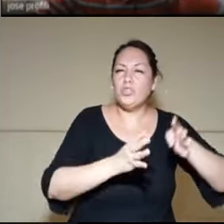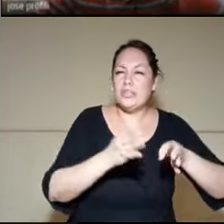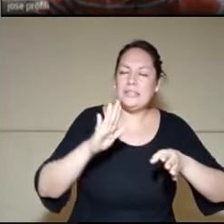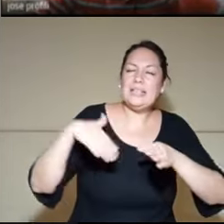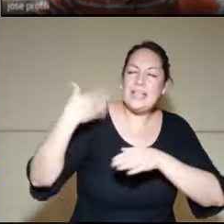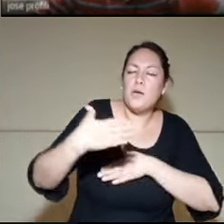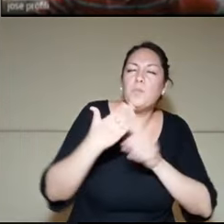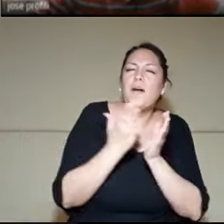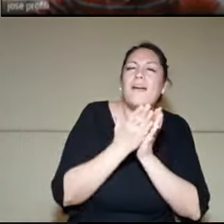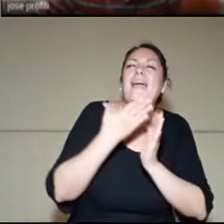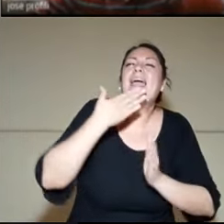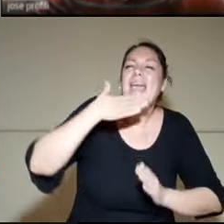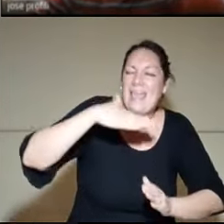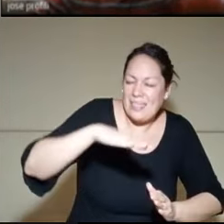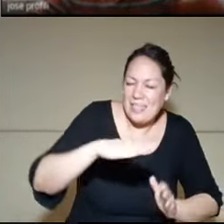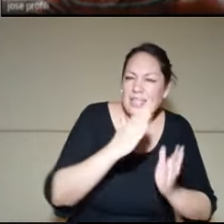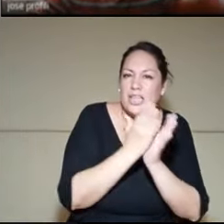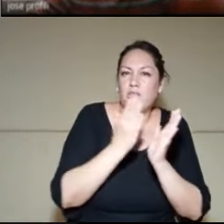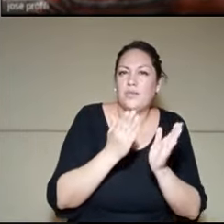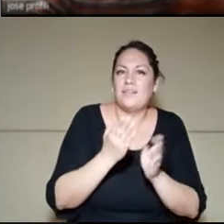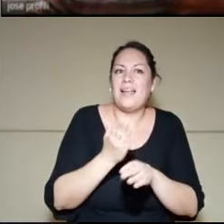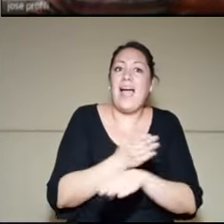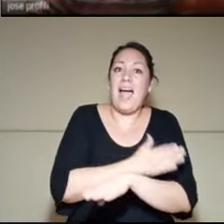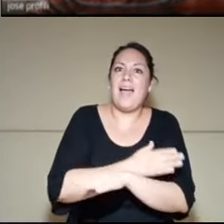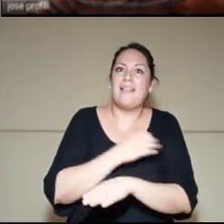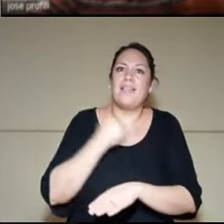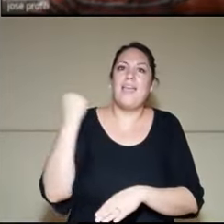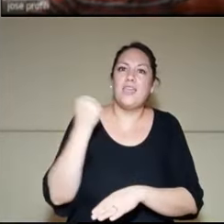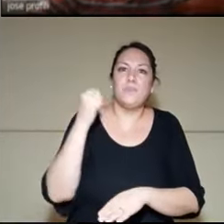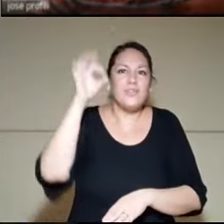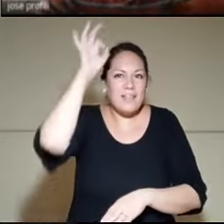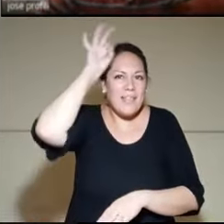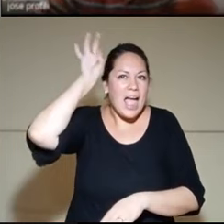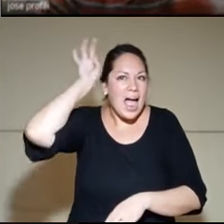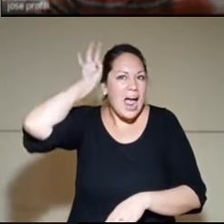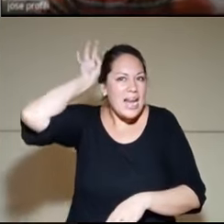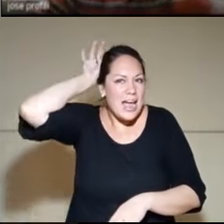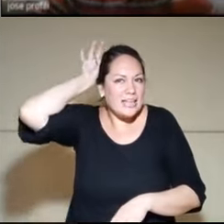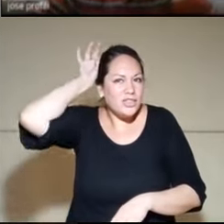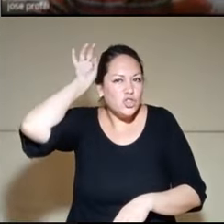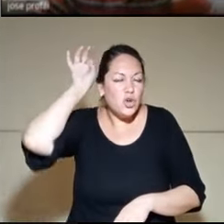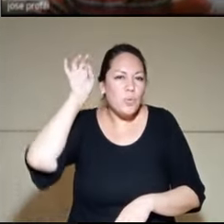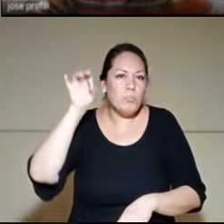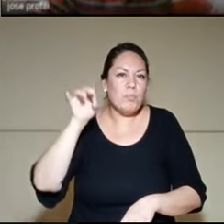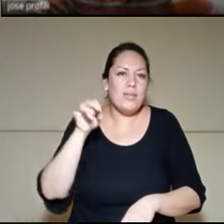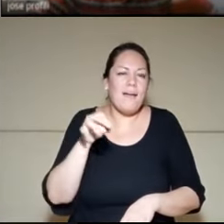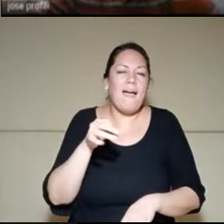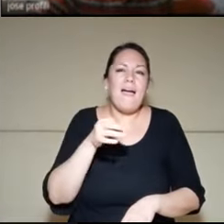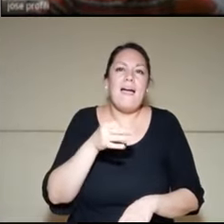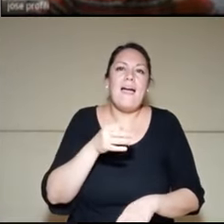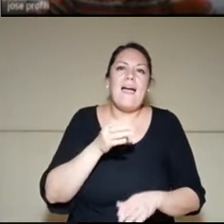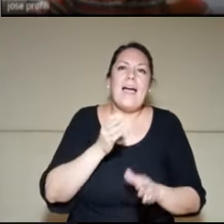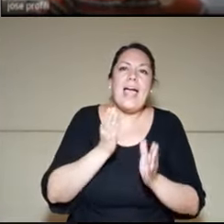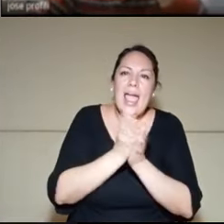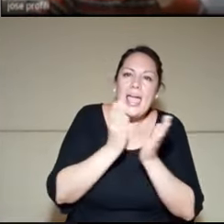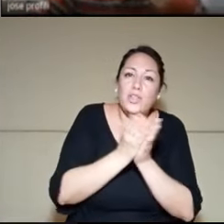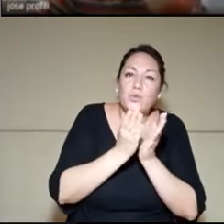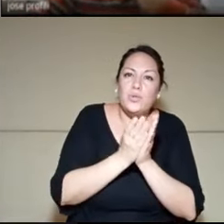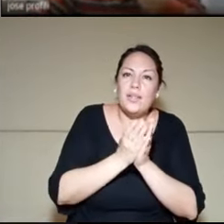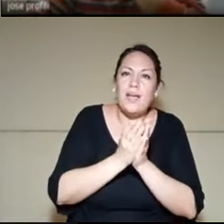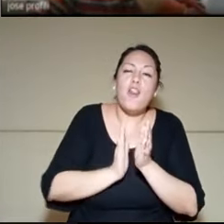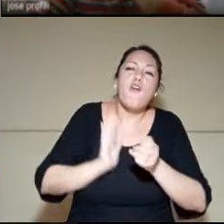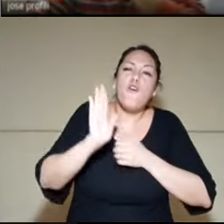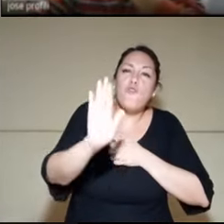motricidad. Por eso es importante que conozcan anatomía, porque si no conocen todo esto de anatomía, después no entienden por qué tienen un alumno con